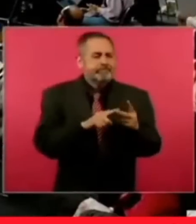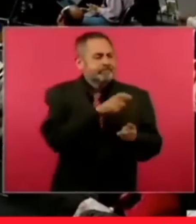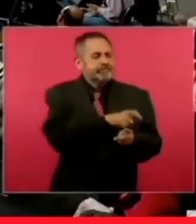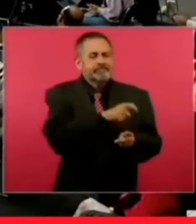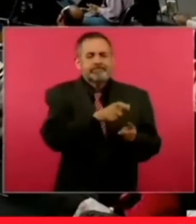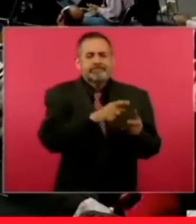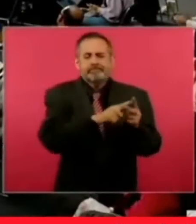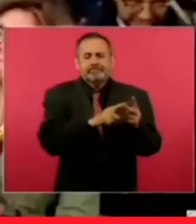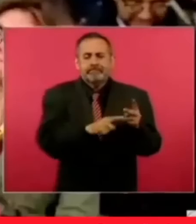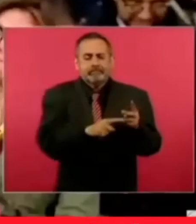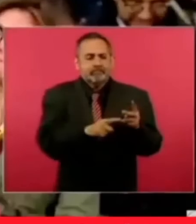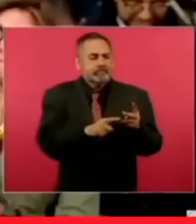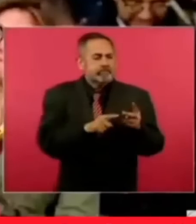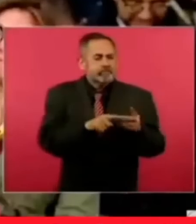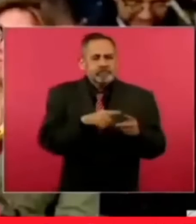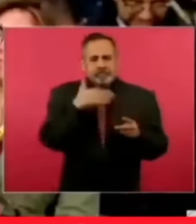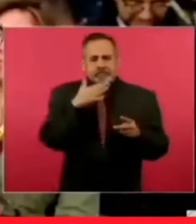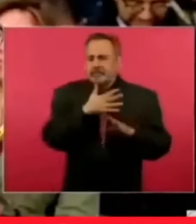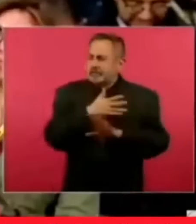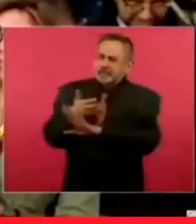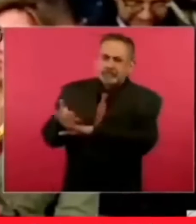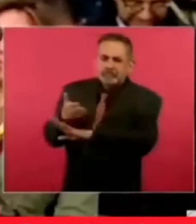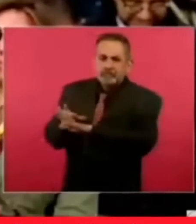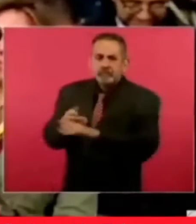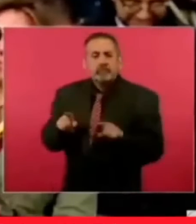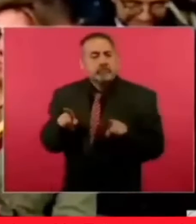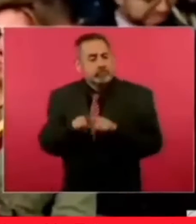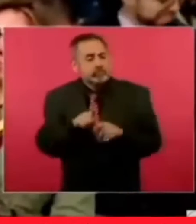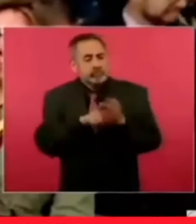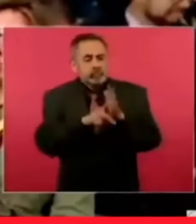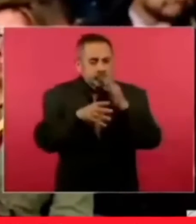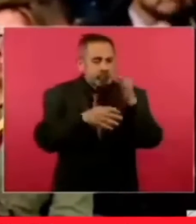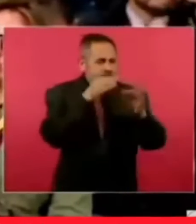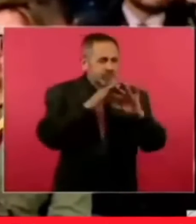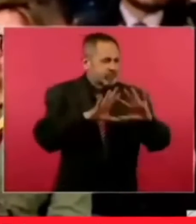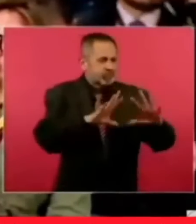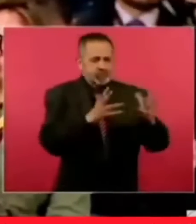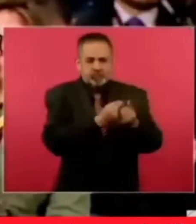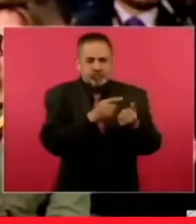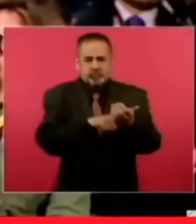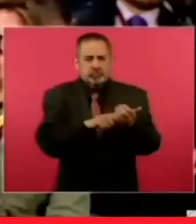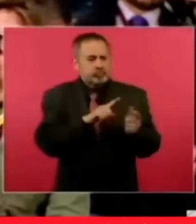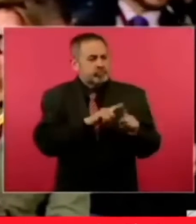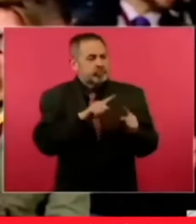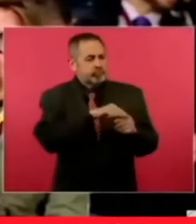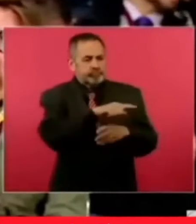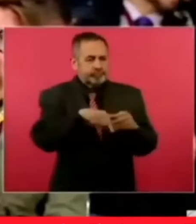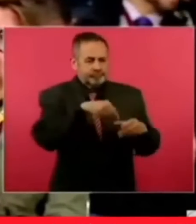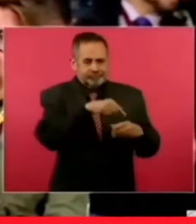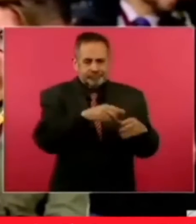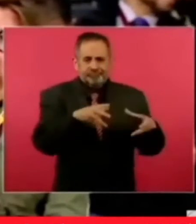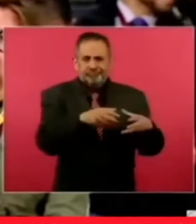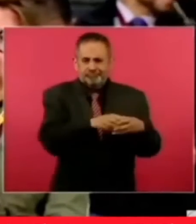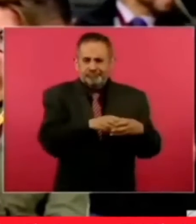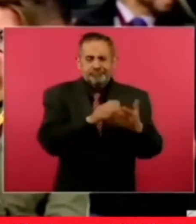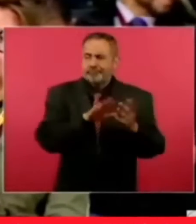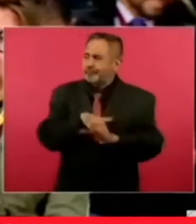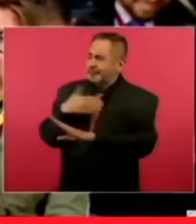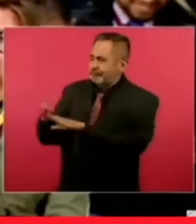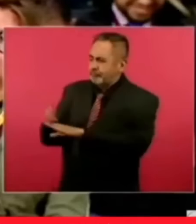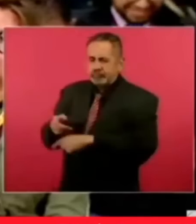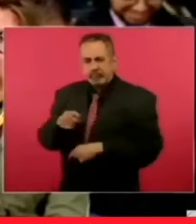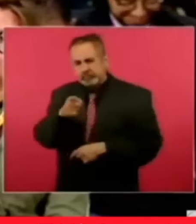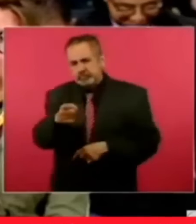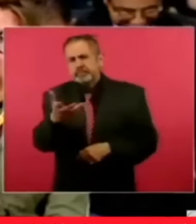entes dentro de la guerra sucia, están presentes también medios de comunicación, en fin, otras áreas involucradas. Entonces, ¿cómo le va a hacer